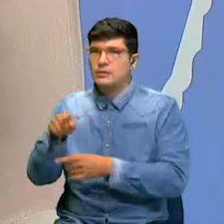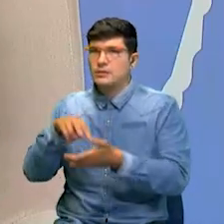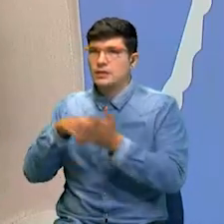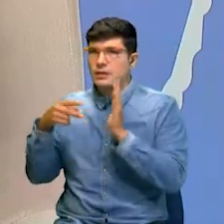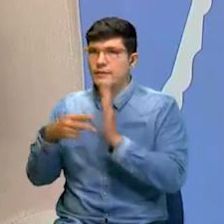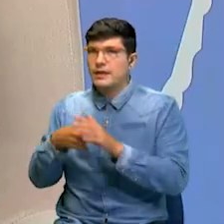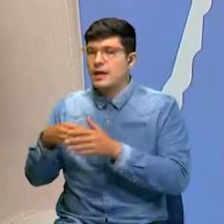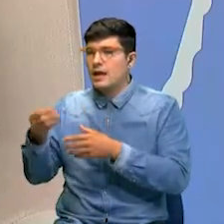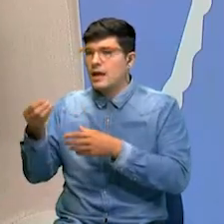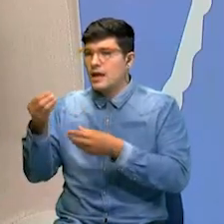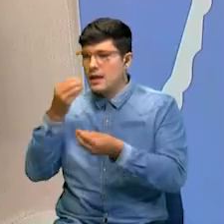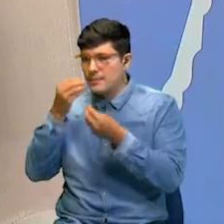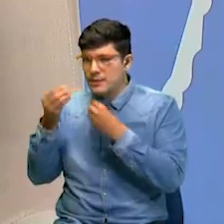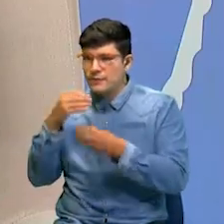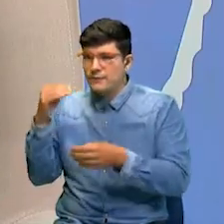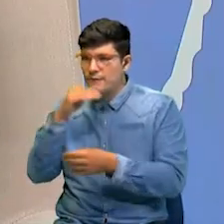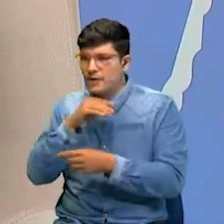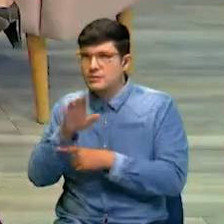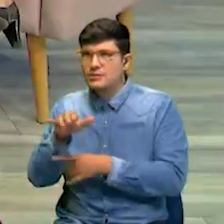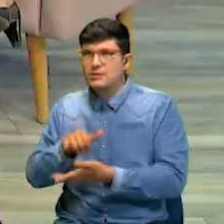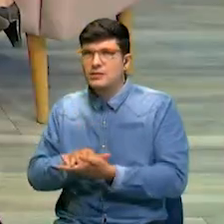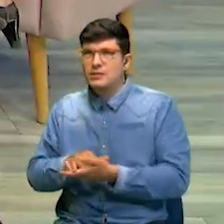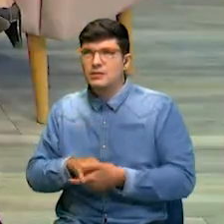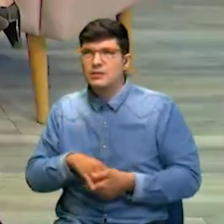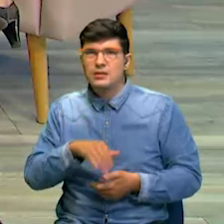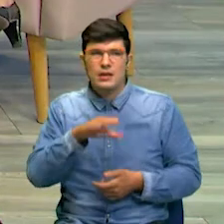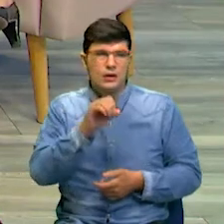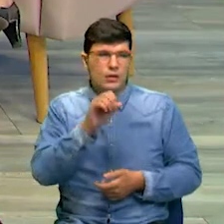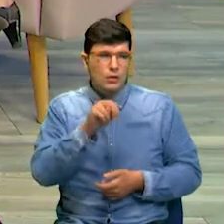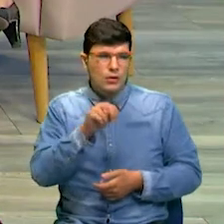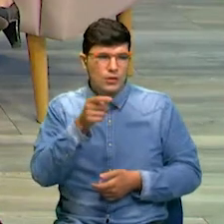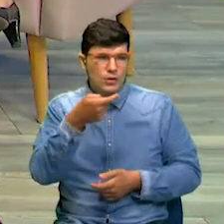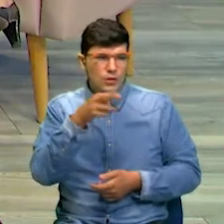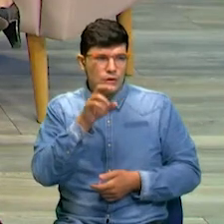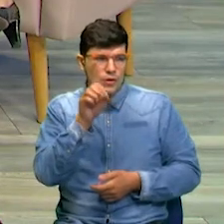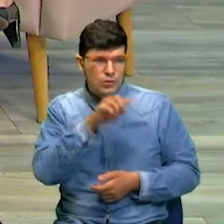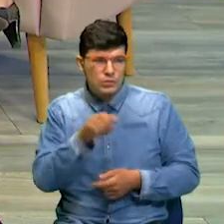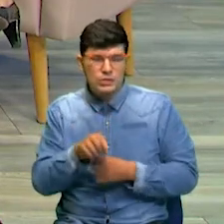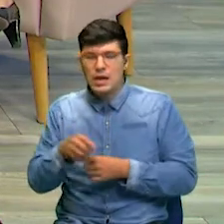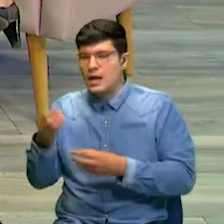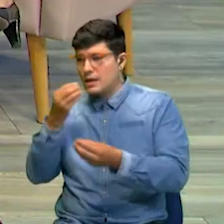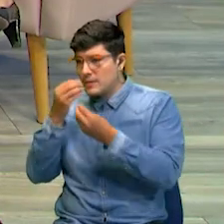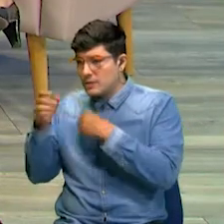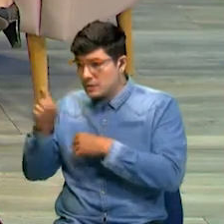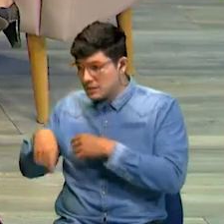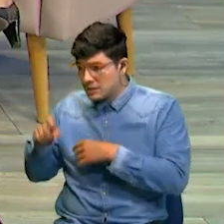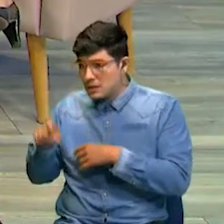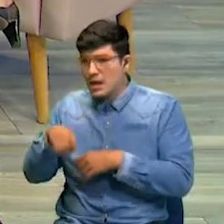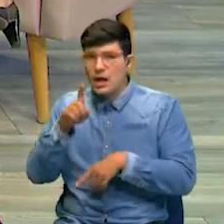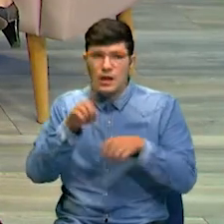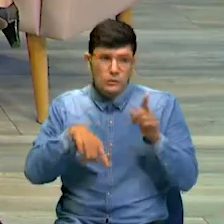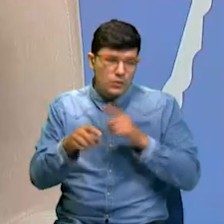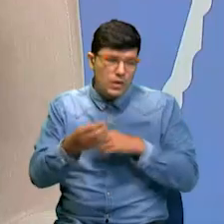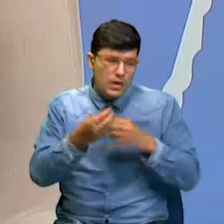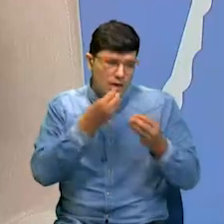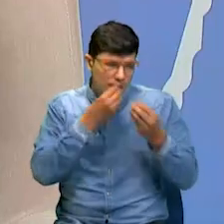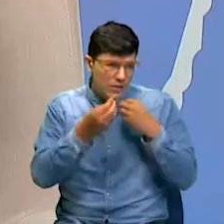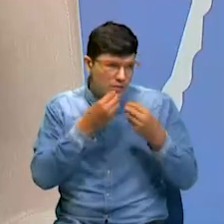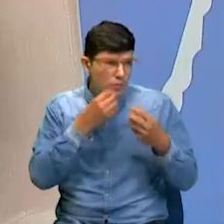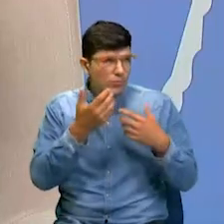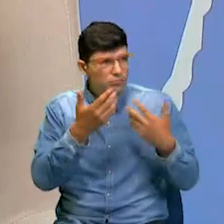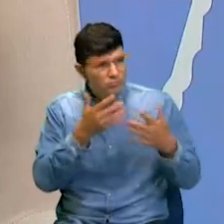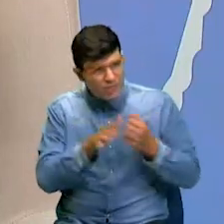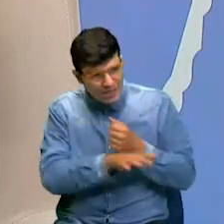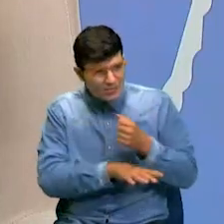uh-huh. Porque entonces depende de su... ¿Alimentos? Congruos. Es que hay alimentos necesarios y alimentos congruos. Uh-huh. Los alimentos necesarios son los